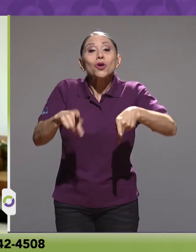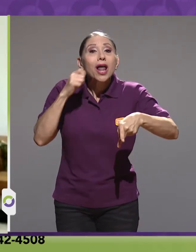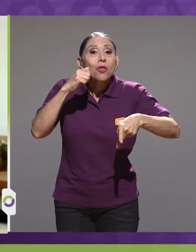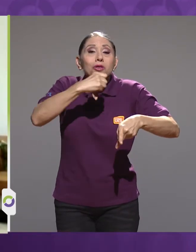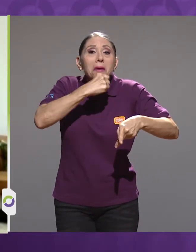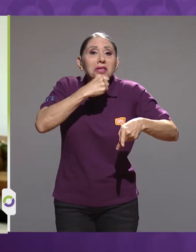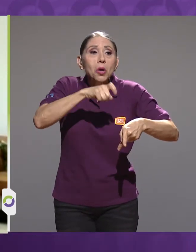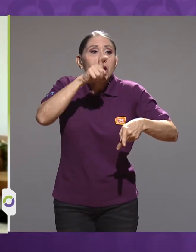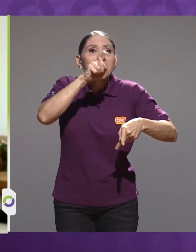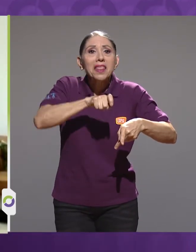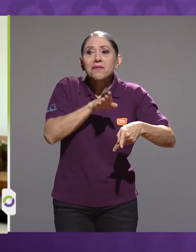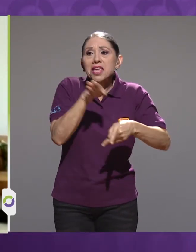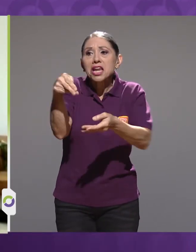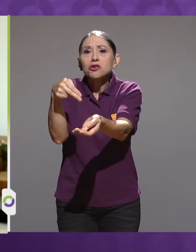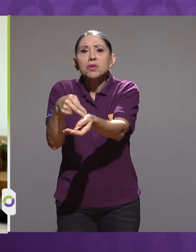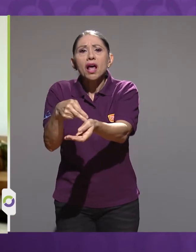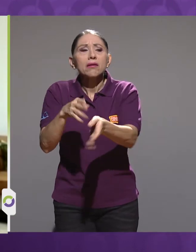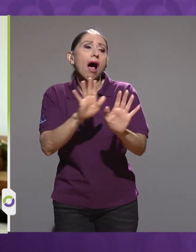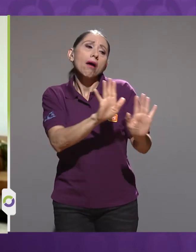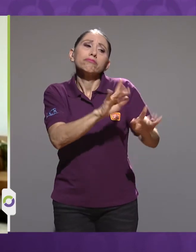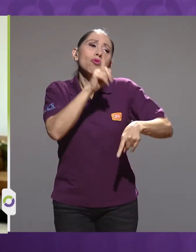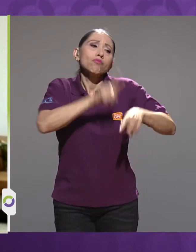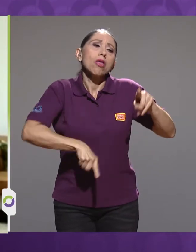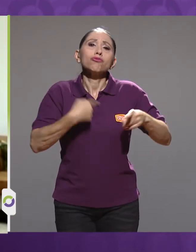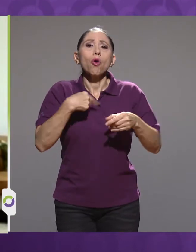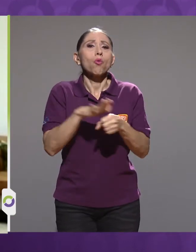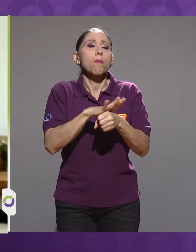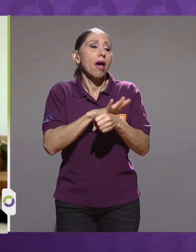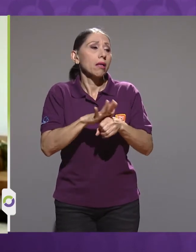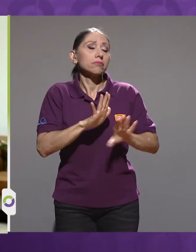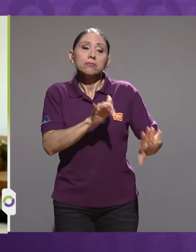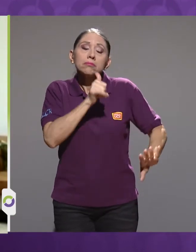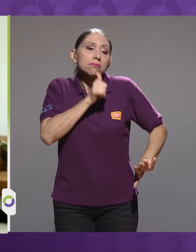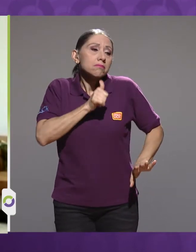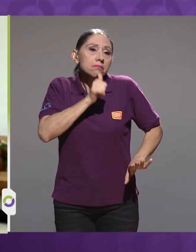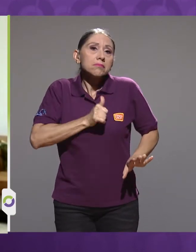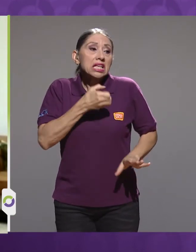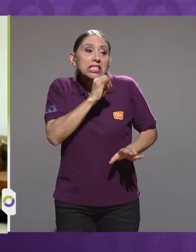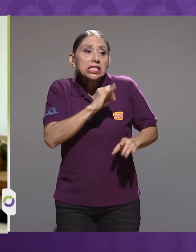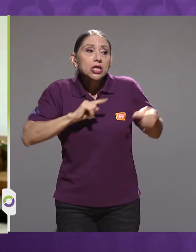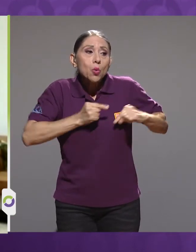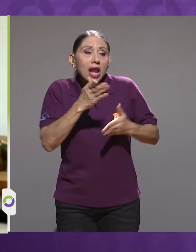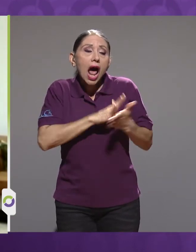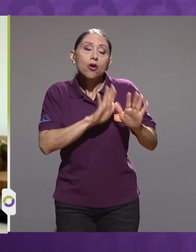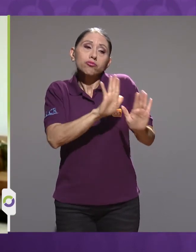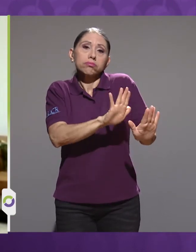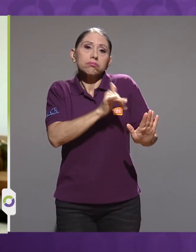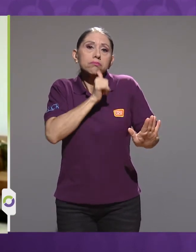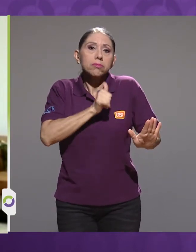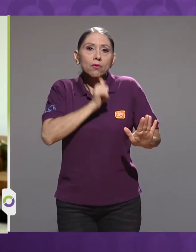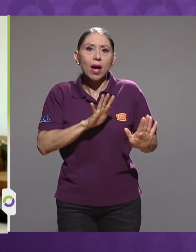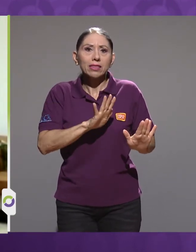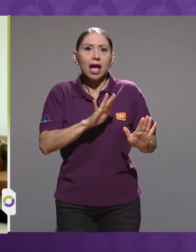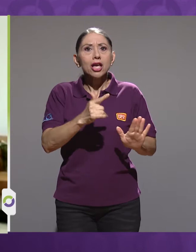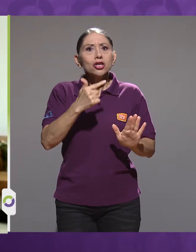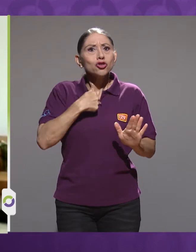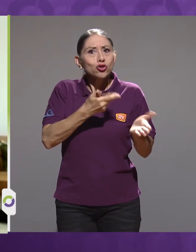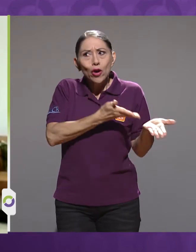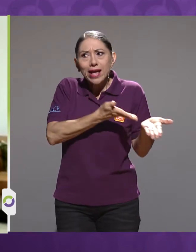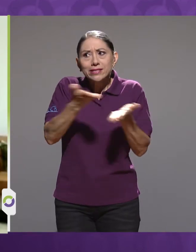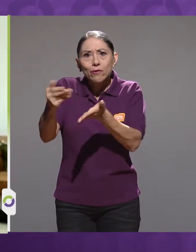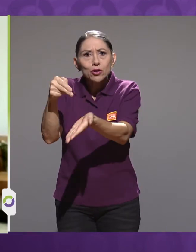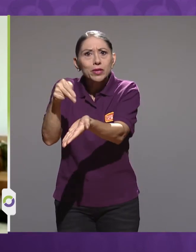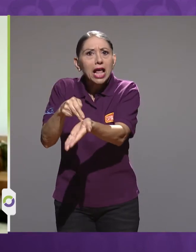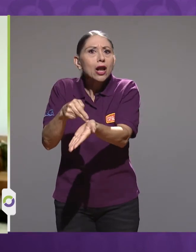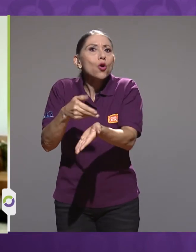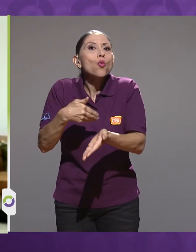para llevarla. Yo estoy trabajando, ahora estoy trabajando desde la casa, así es que si aguanta, si le duele algo. ¿Cómo es